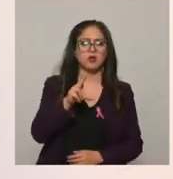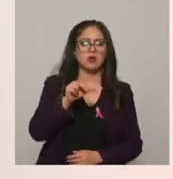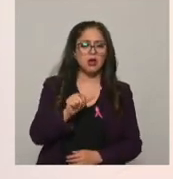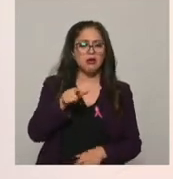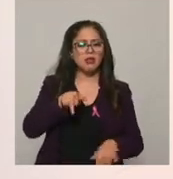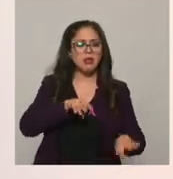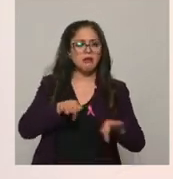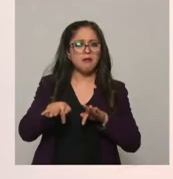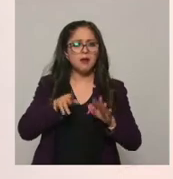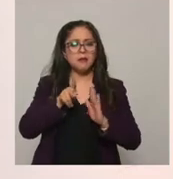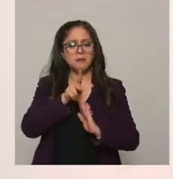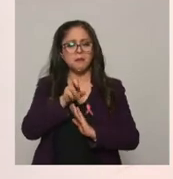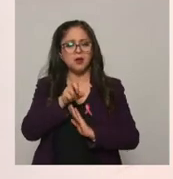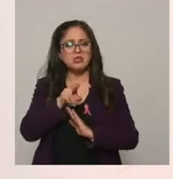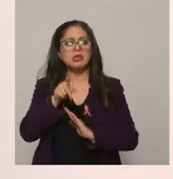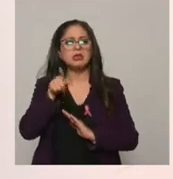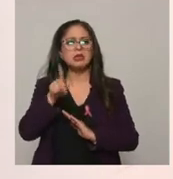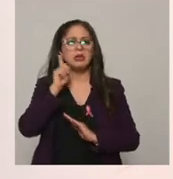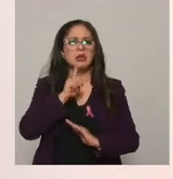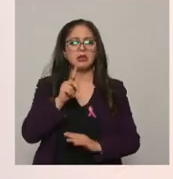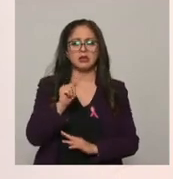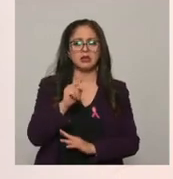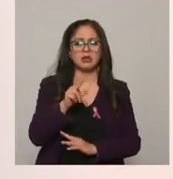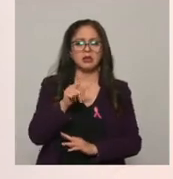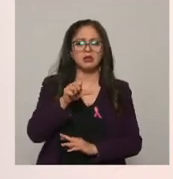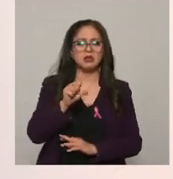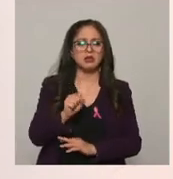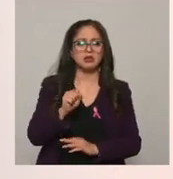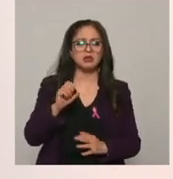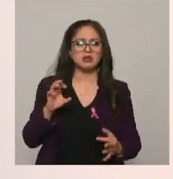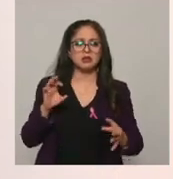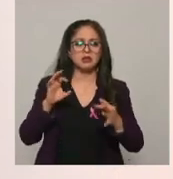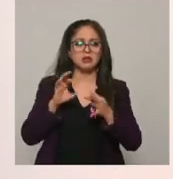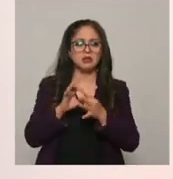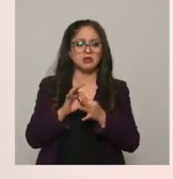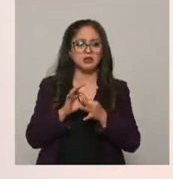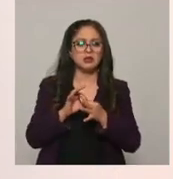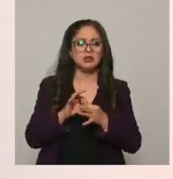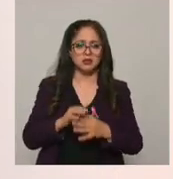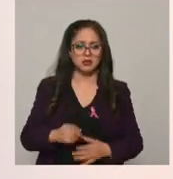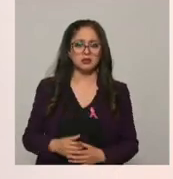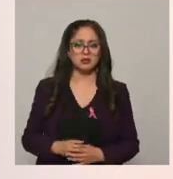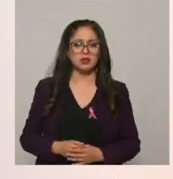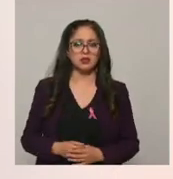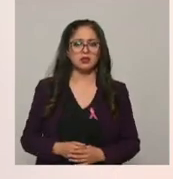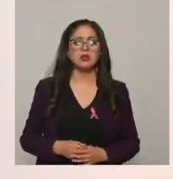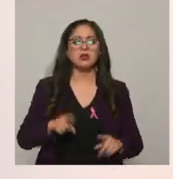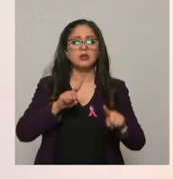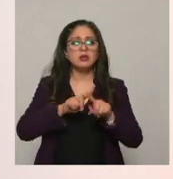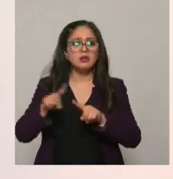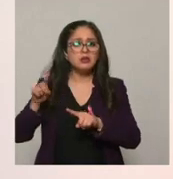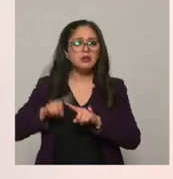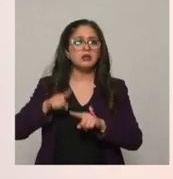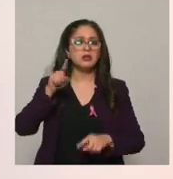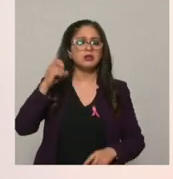y activista. Es una mujer trans y se encuentra en ese país europeo participando en diversos foros y eventos para hablar